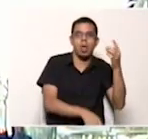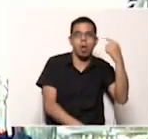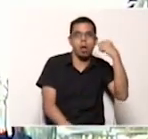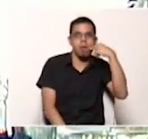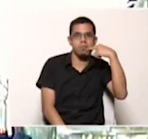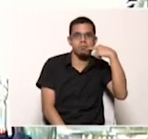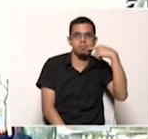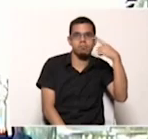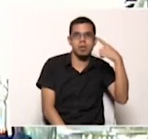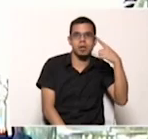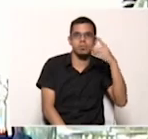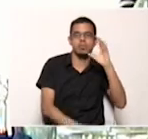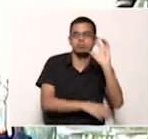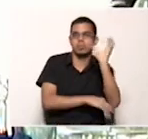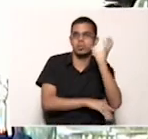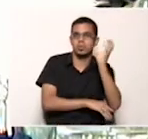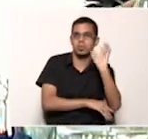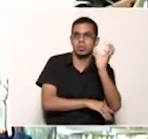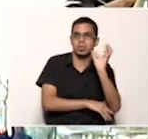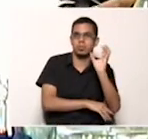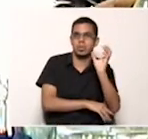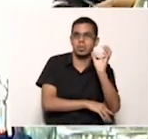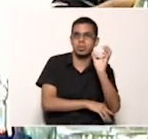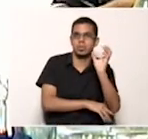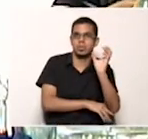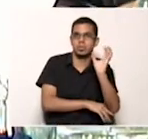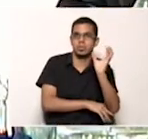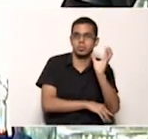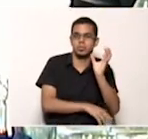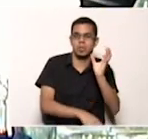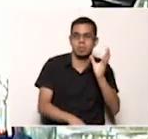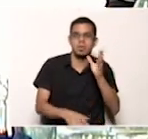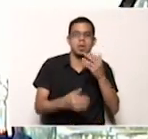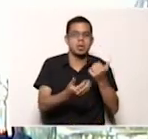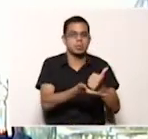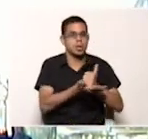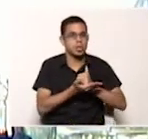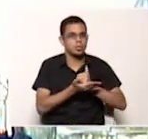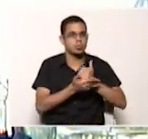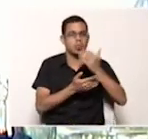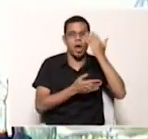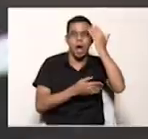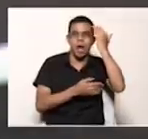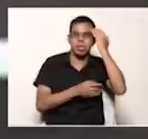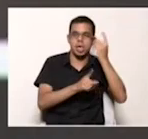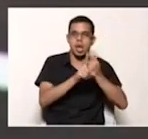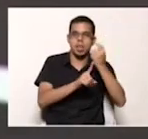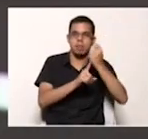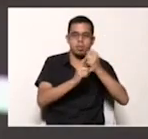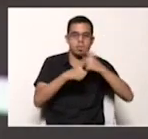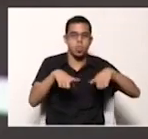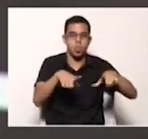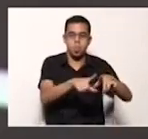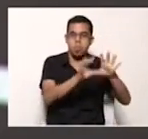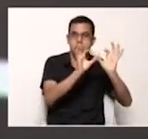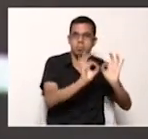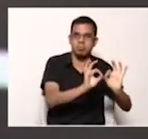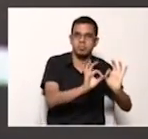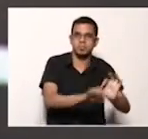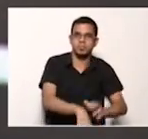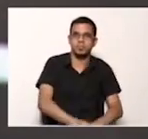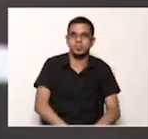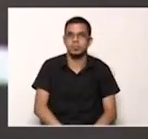y puedo observar la temperatura de ese espacio. En este termómetro tenemos la